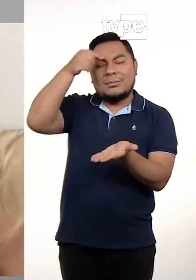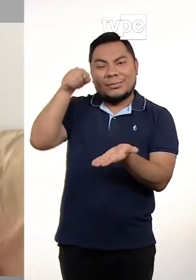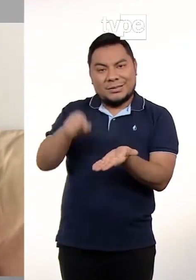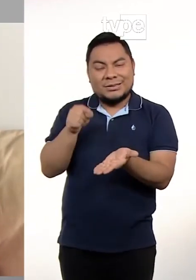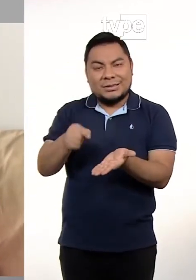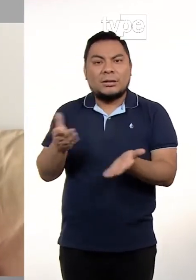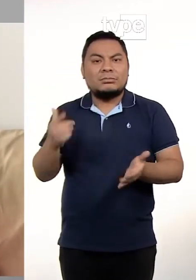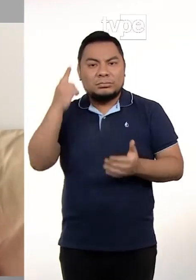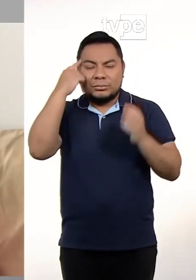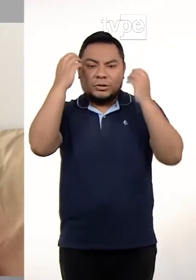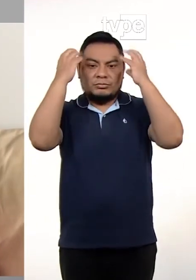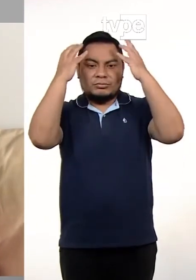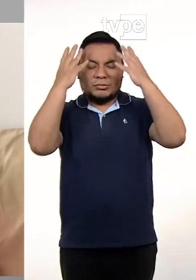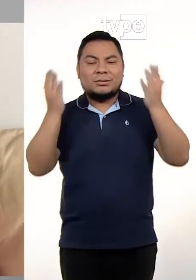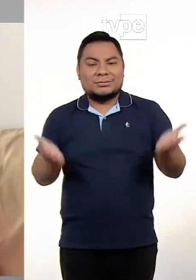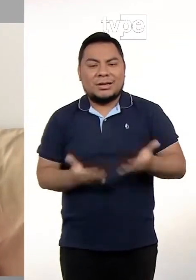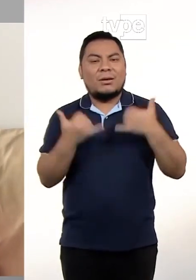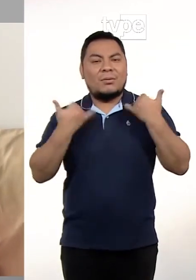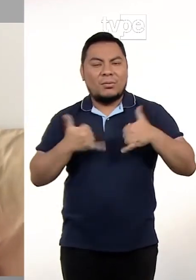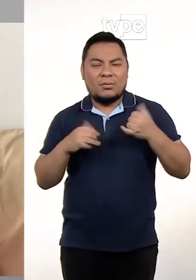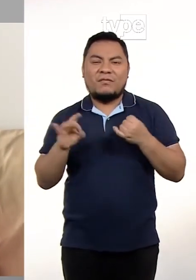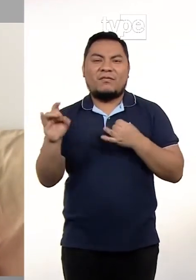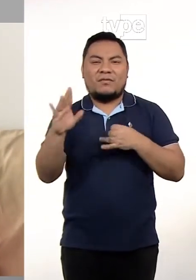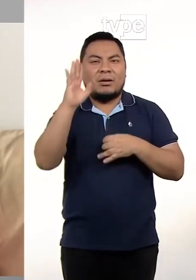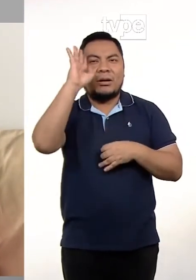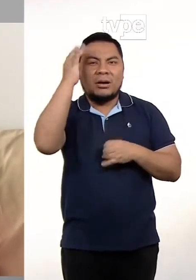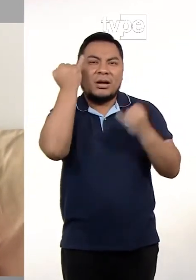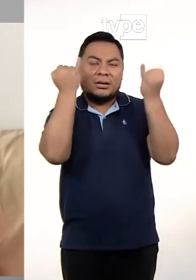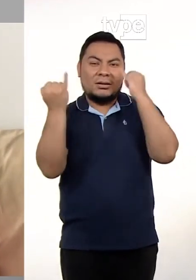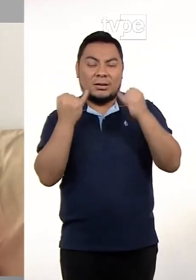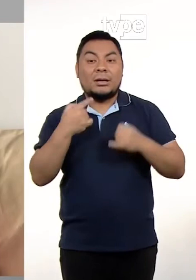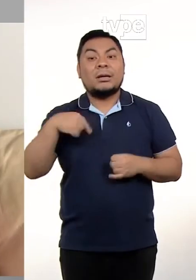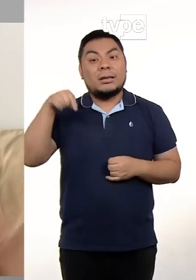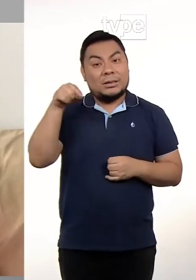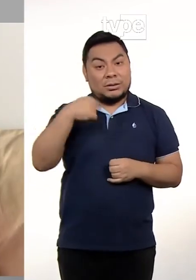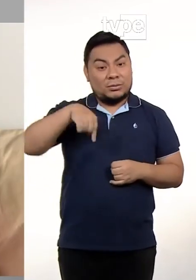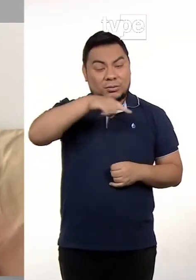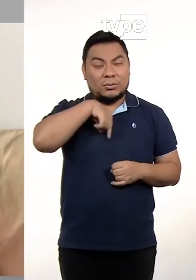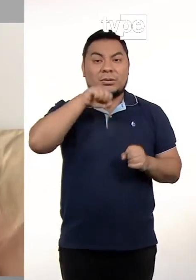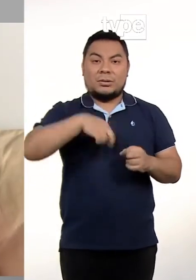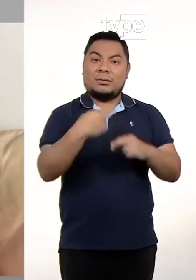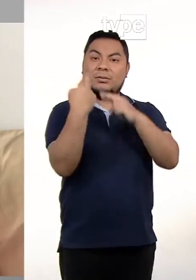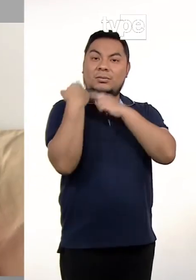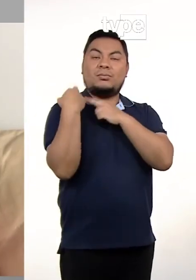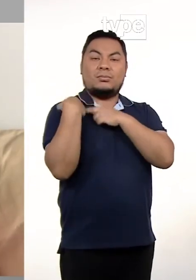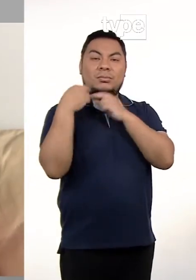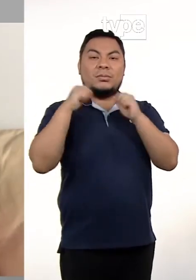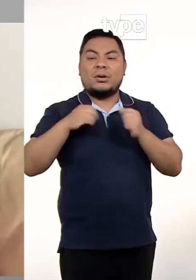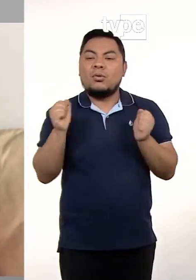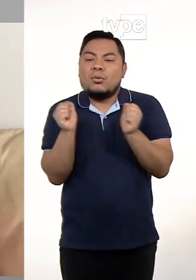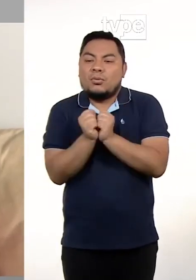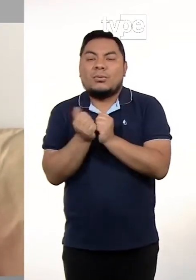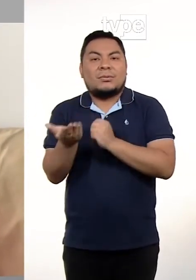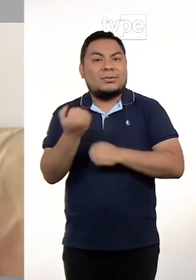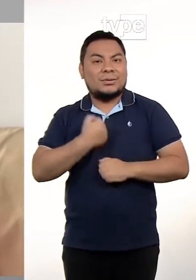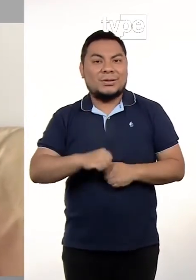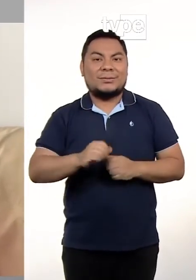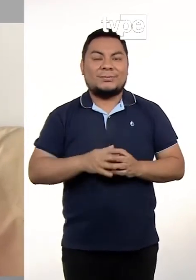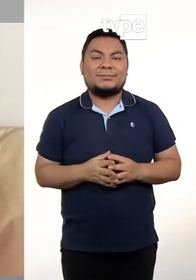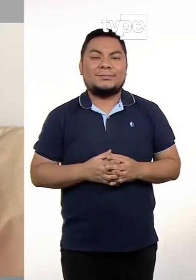de aprendizaje que tienen nuestros niños y que nosotros estamos en la obligación